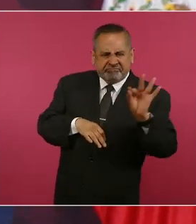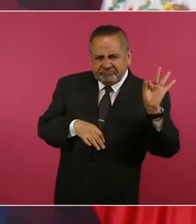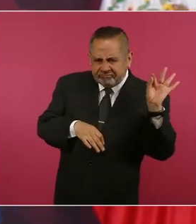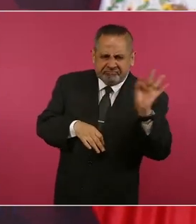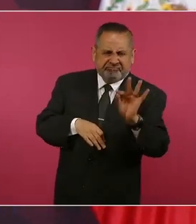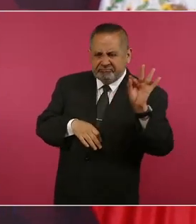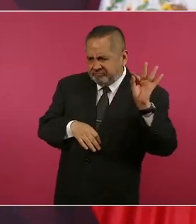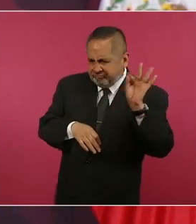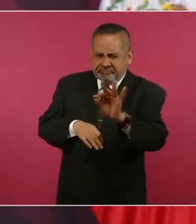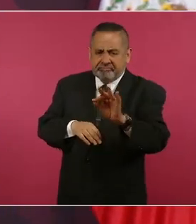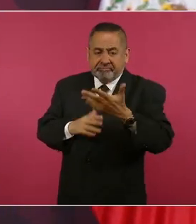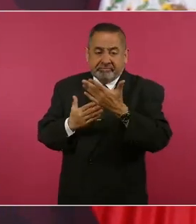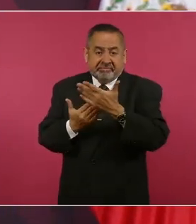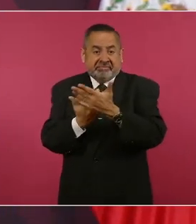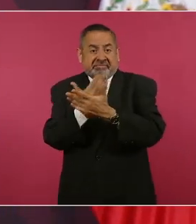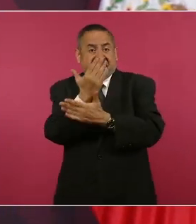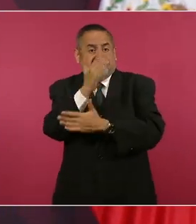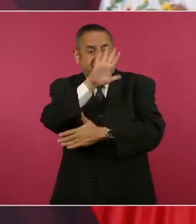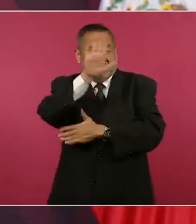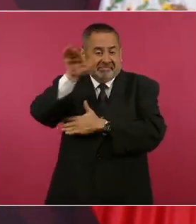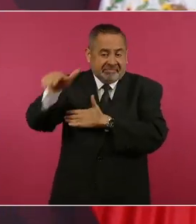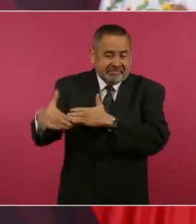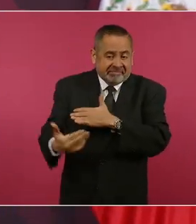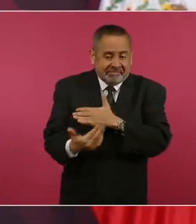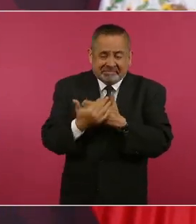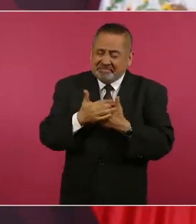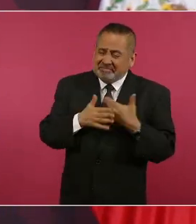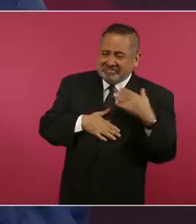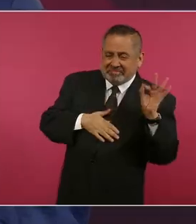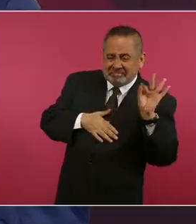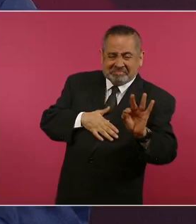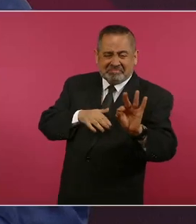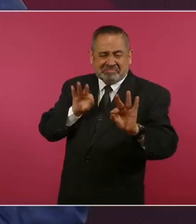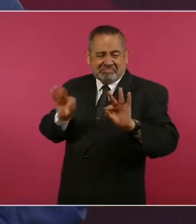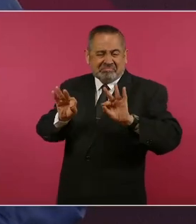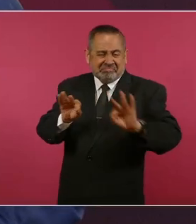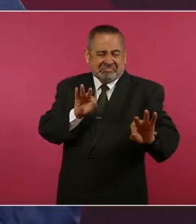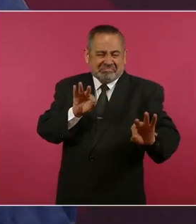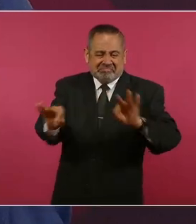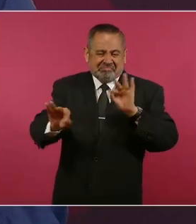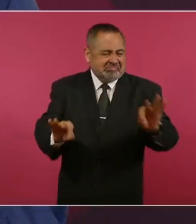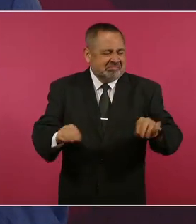día y noche en todas las estaciones.